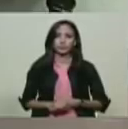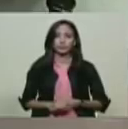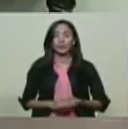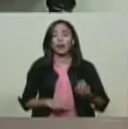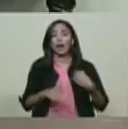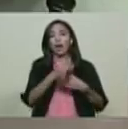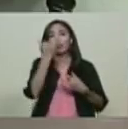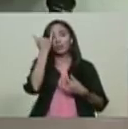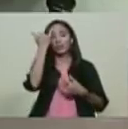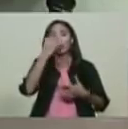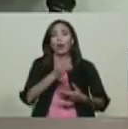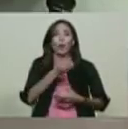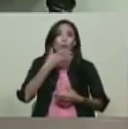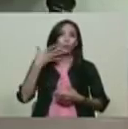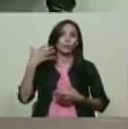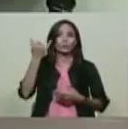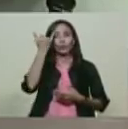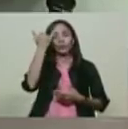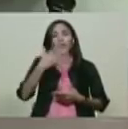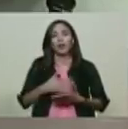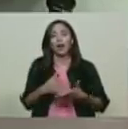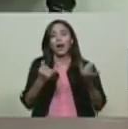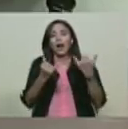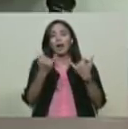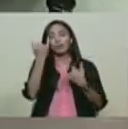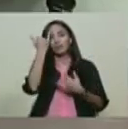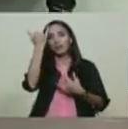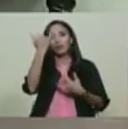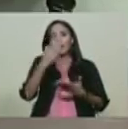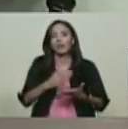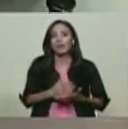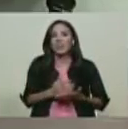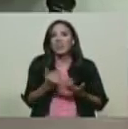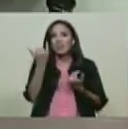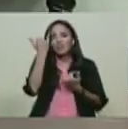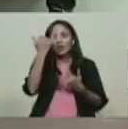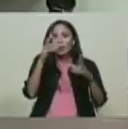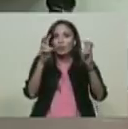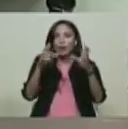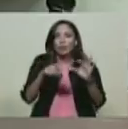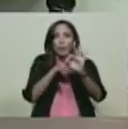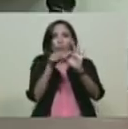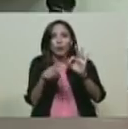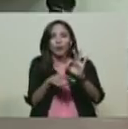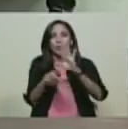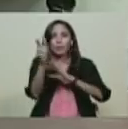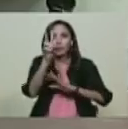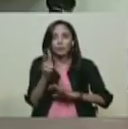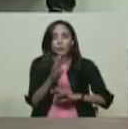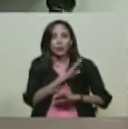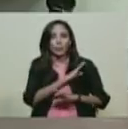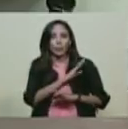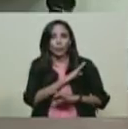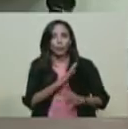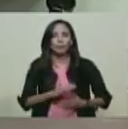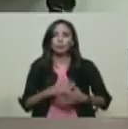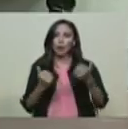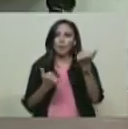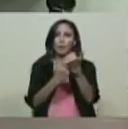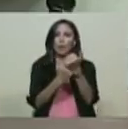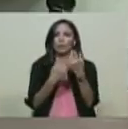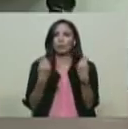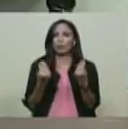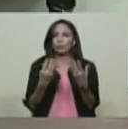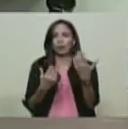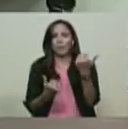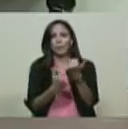día, que decidí lanzarnos por el camino de una criptomoneda venezolana, apoyado en la